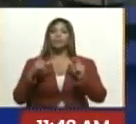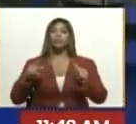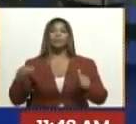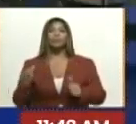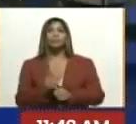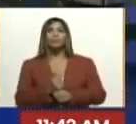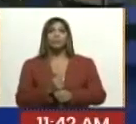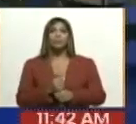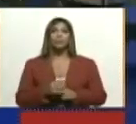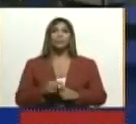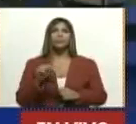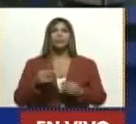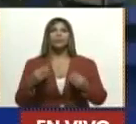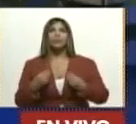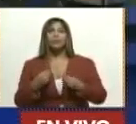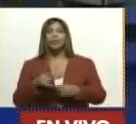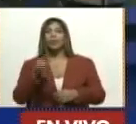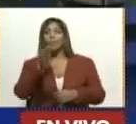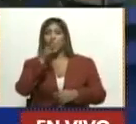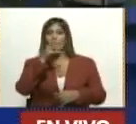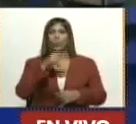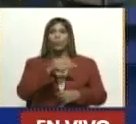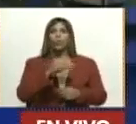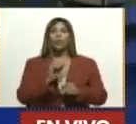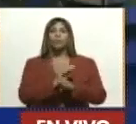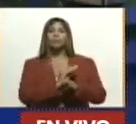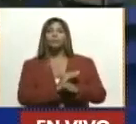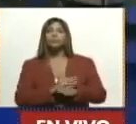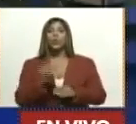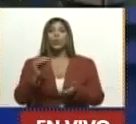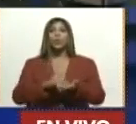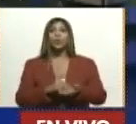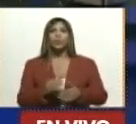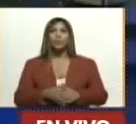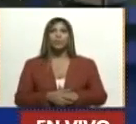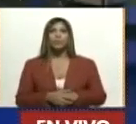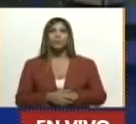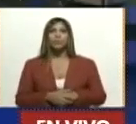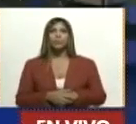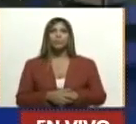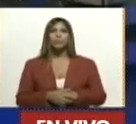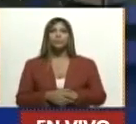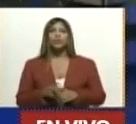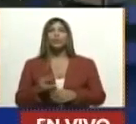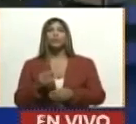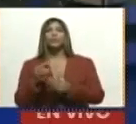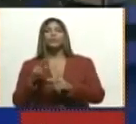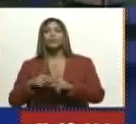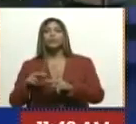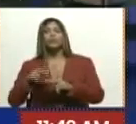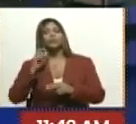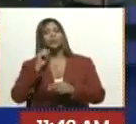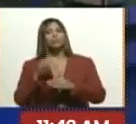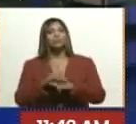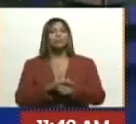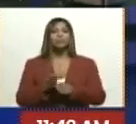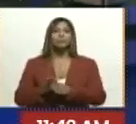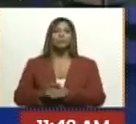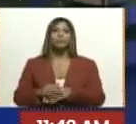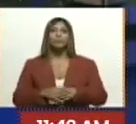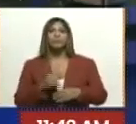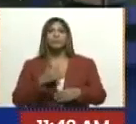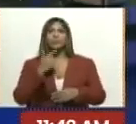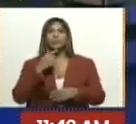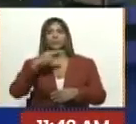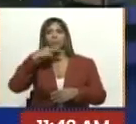esta vida, habiendo burlado su seguridad una vez más, abrazaba a 2 niñas suaves y hermosas que le